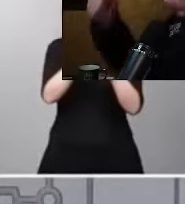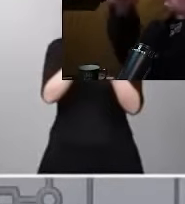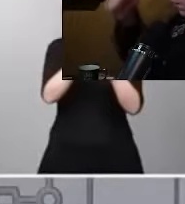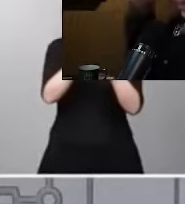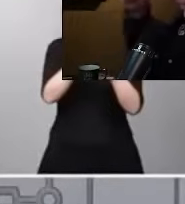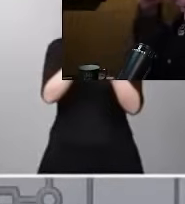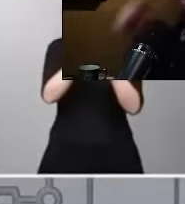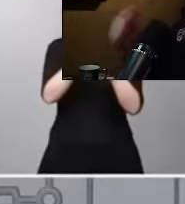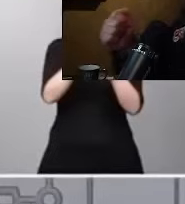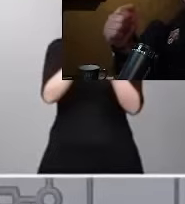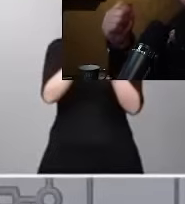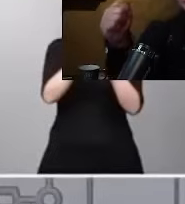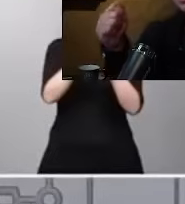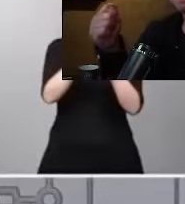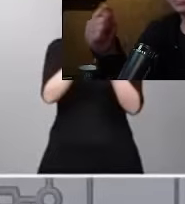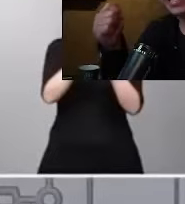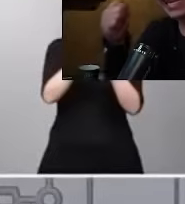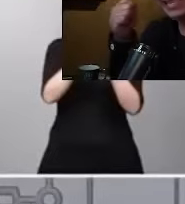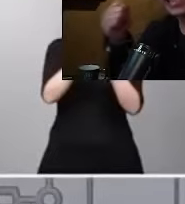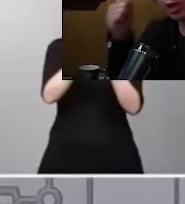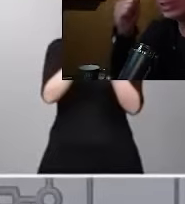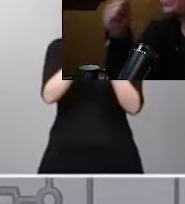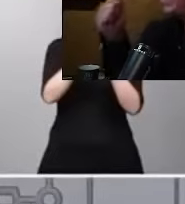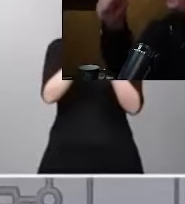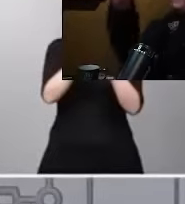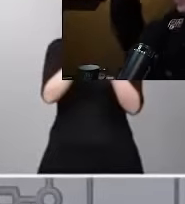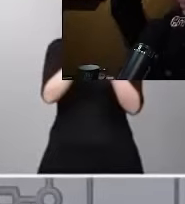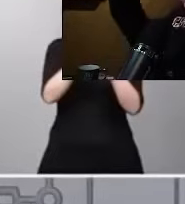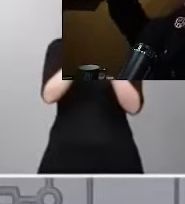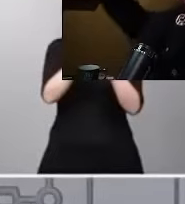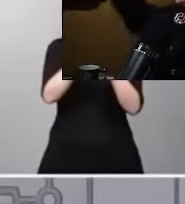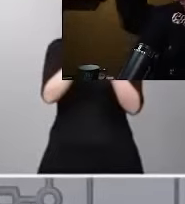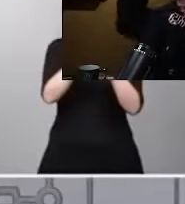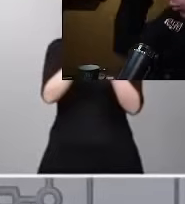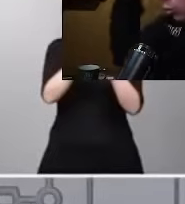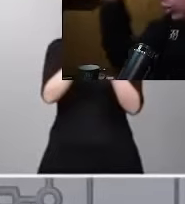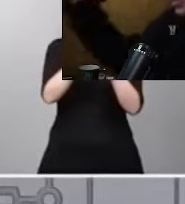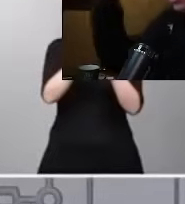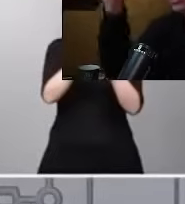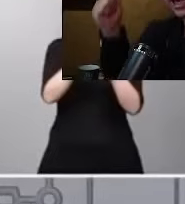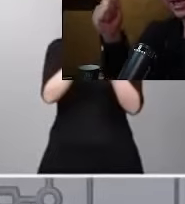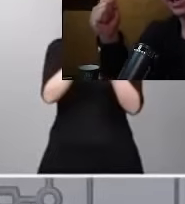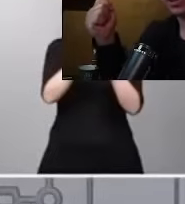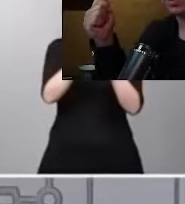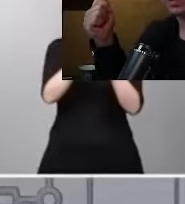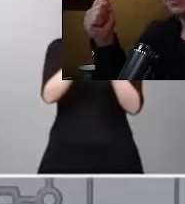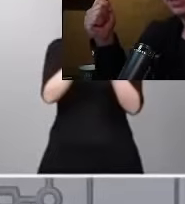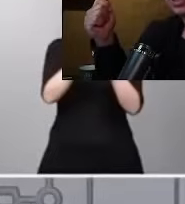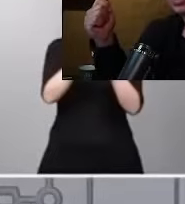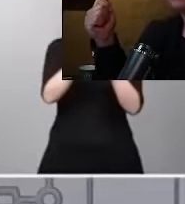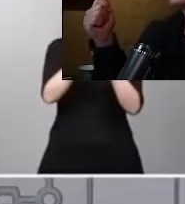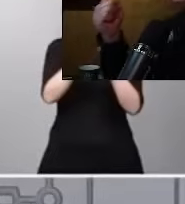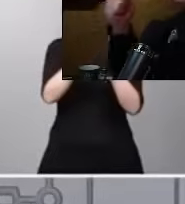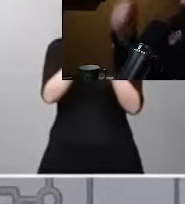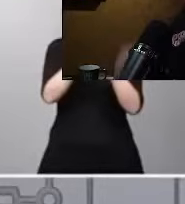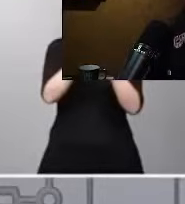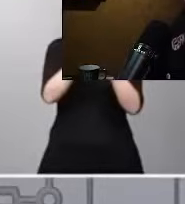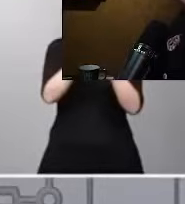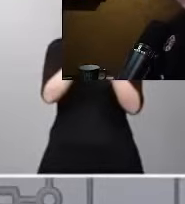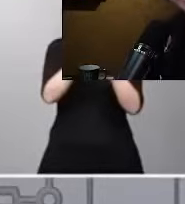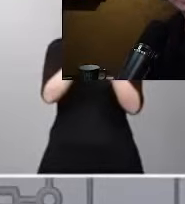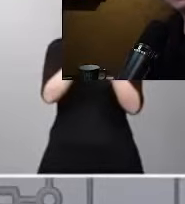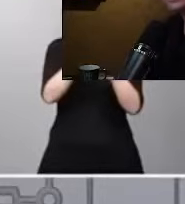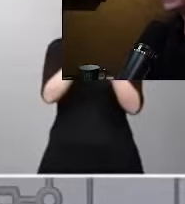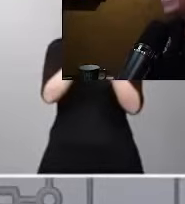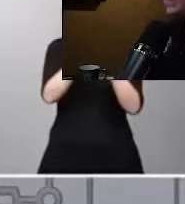a unos pandilleros para que les sean expulsados de acá de Europa y fuesen puestos en